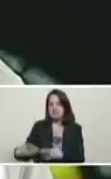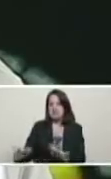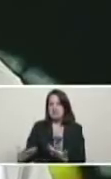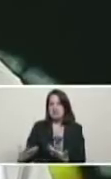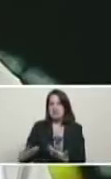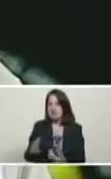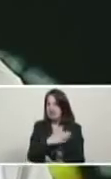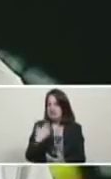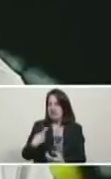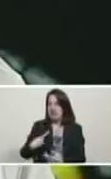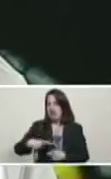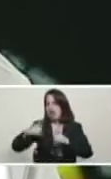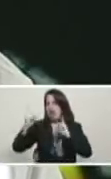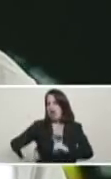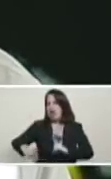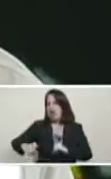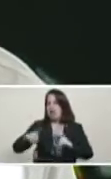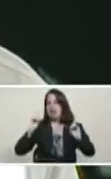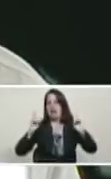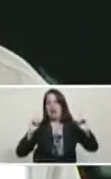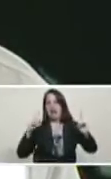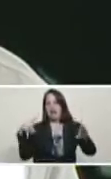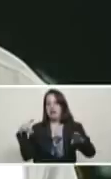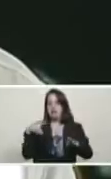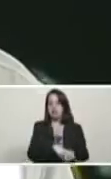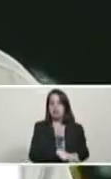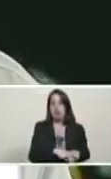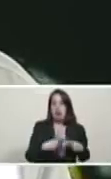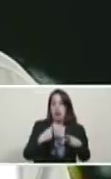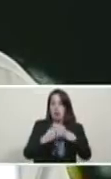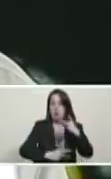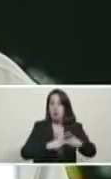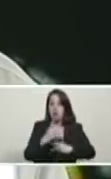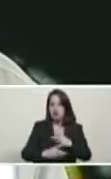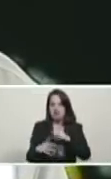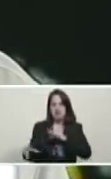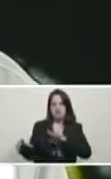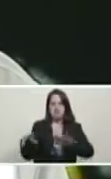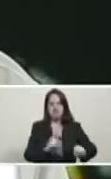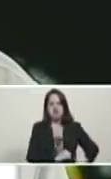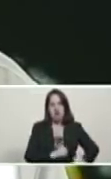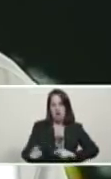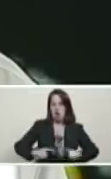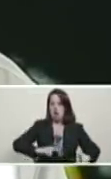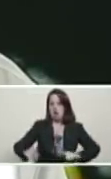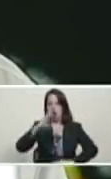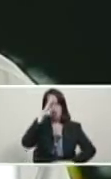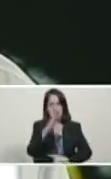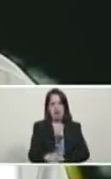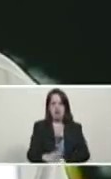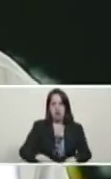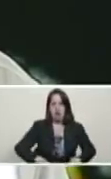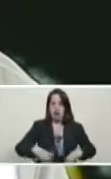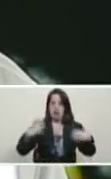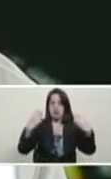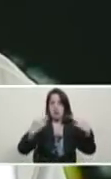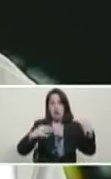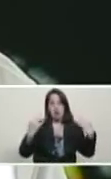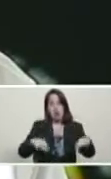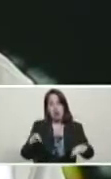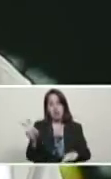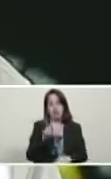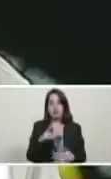derrumbar este proceso para tomar control directo de las riquezas naturales